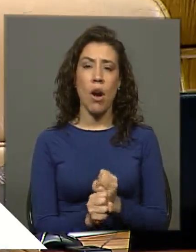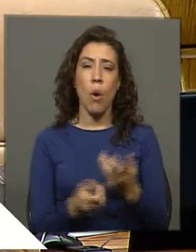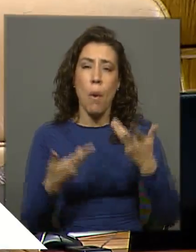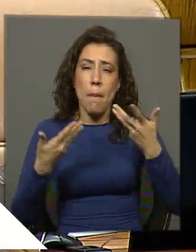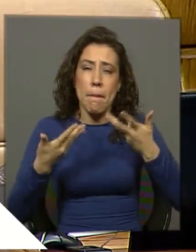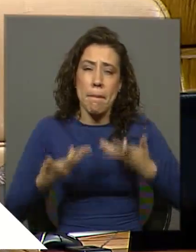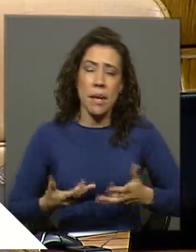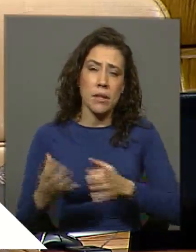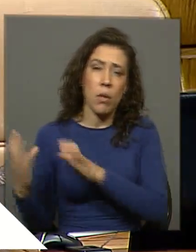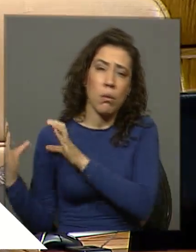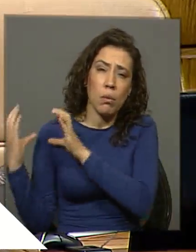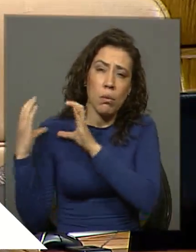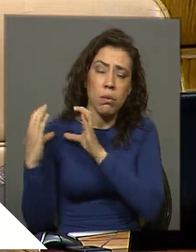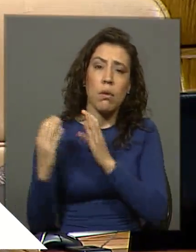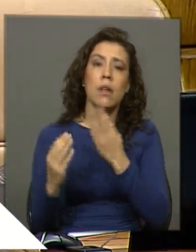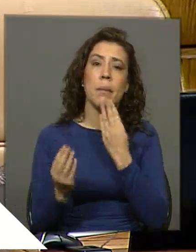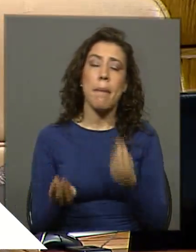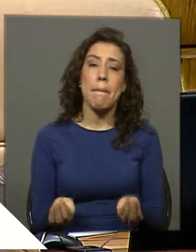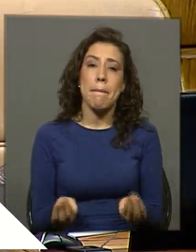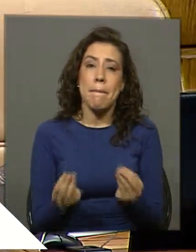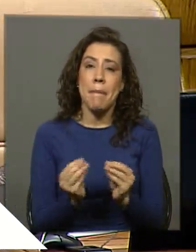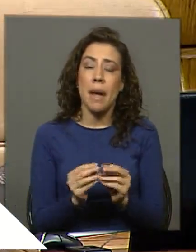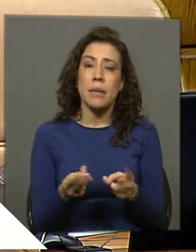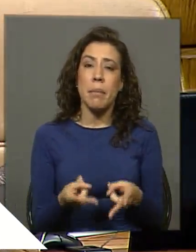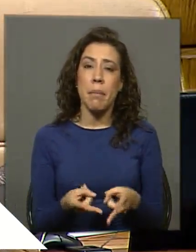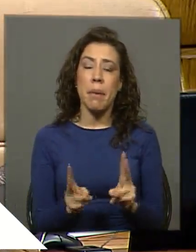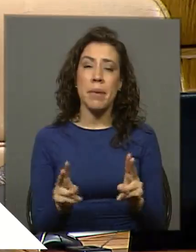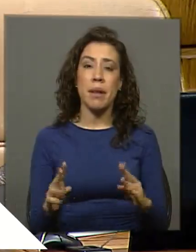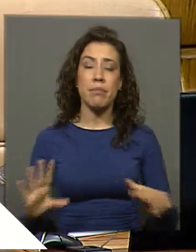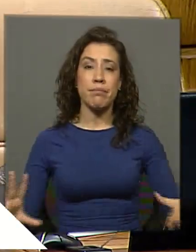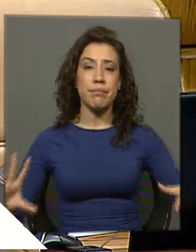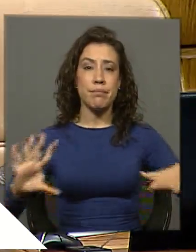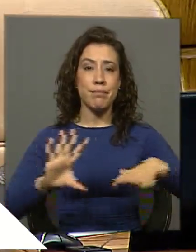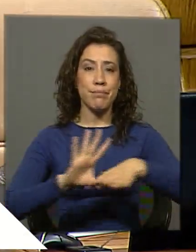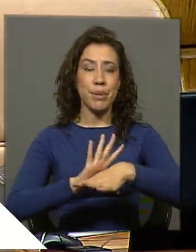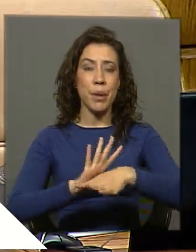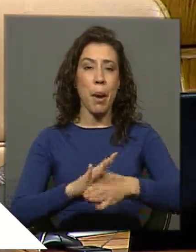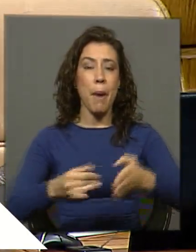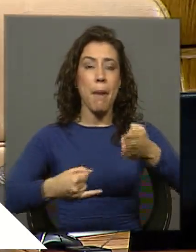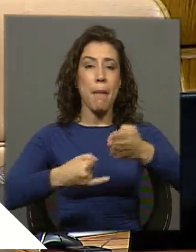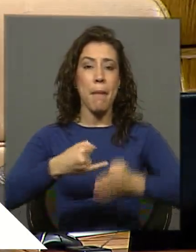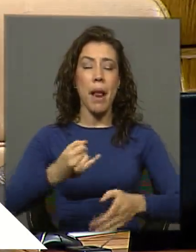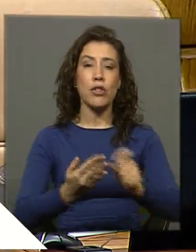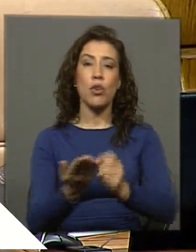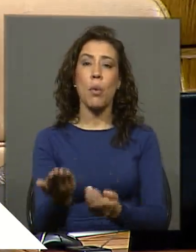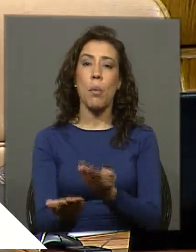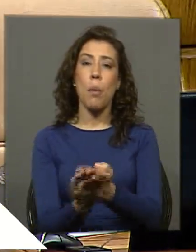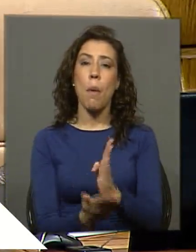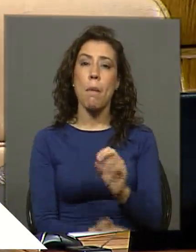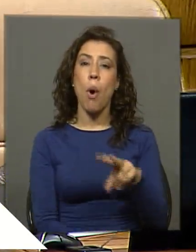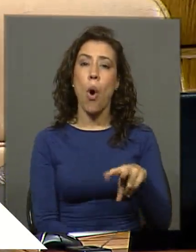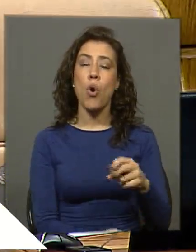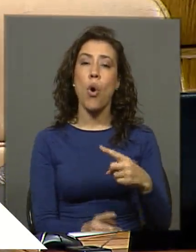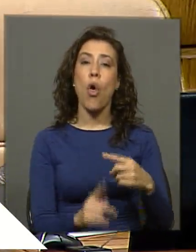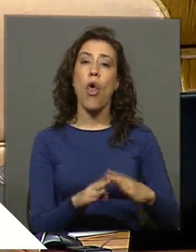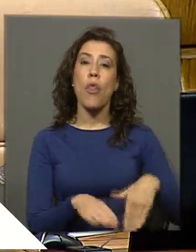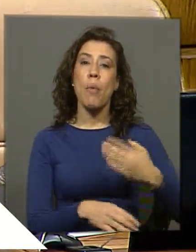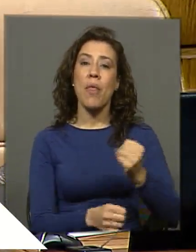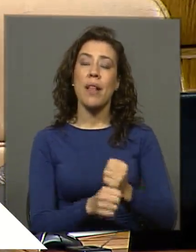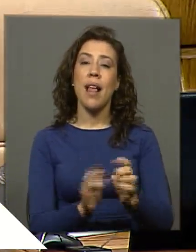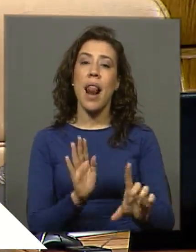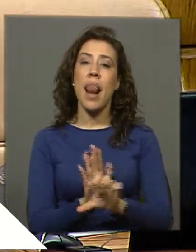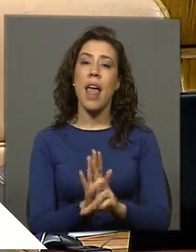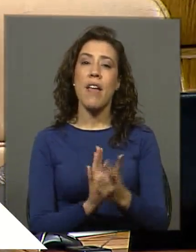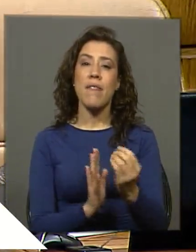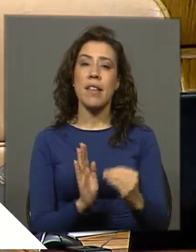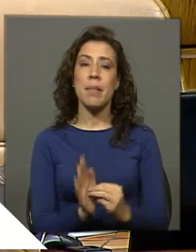pero que adicionalmente permita compatibilizar los plazos para postular al bono por laboral de la ley